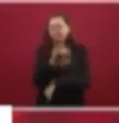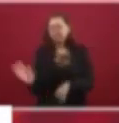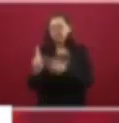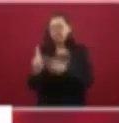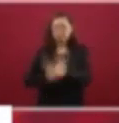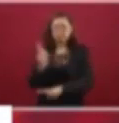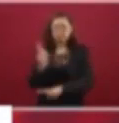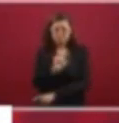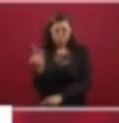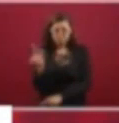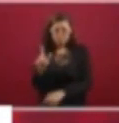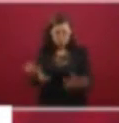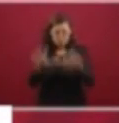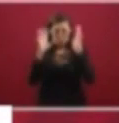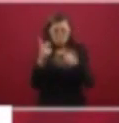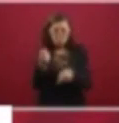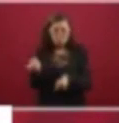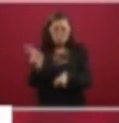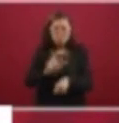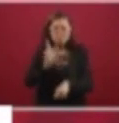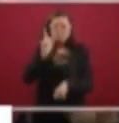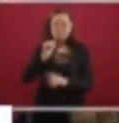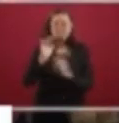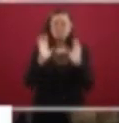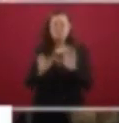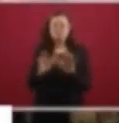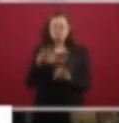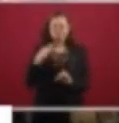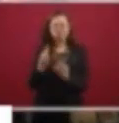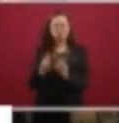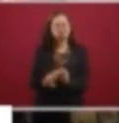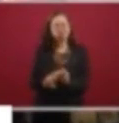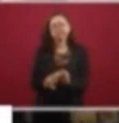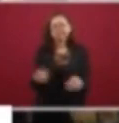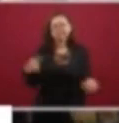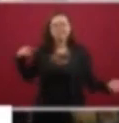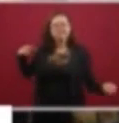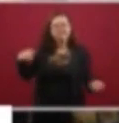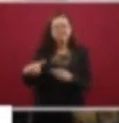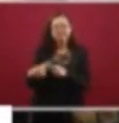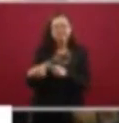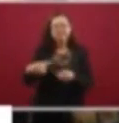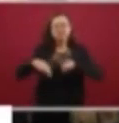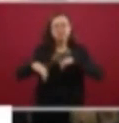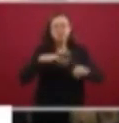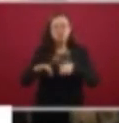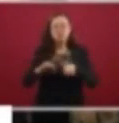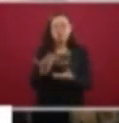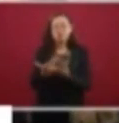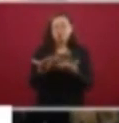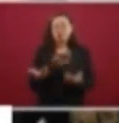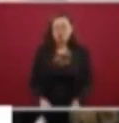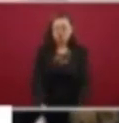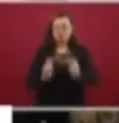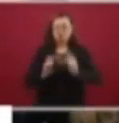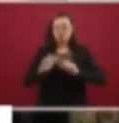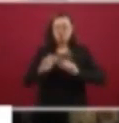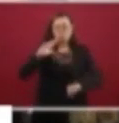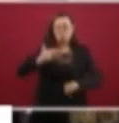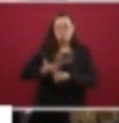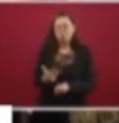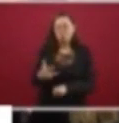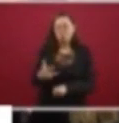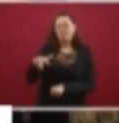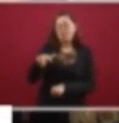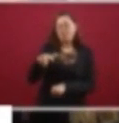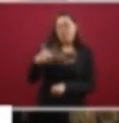Y me estoy cambiando un poquito de tema, no vio el tiempo también, Pepe. Ellos le entregaron la natación prácticamente a Brasil, y por eso Brasil tuvo